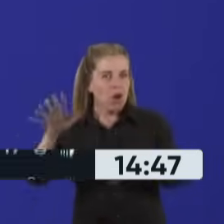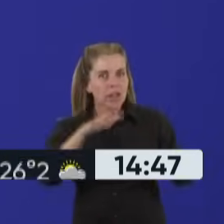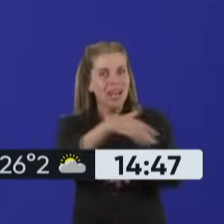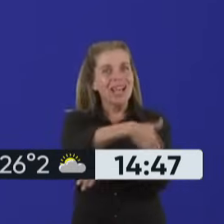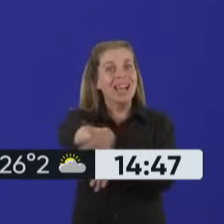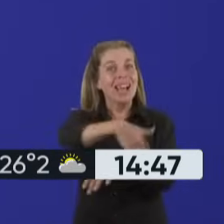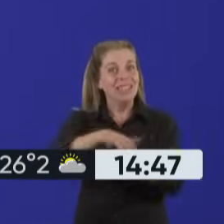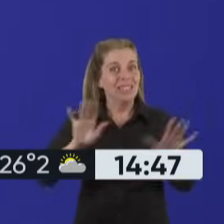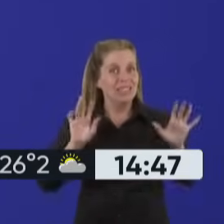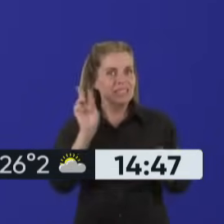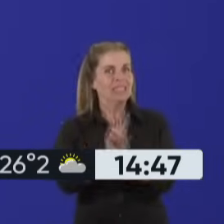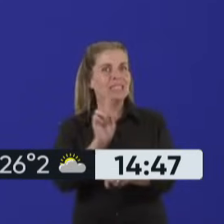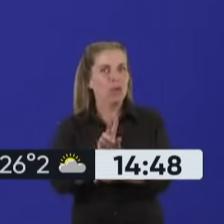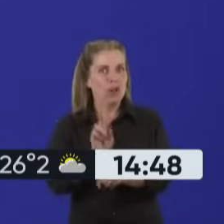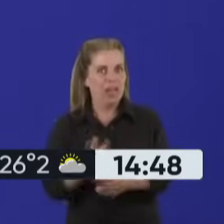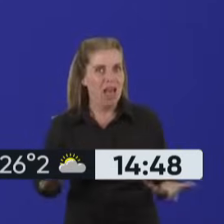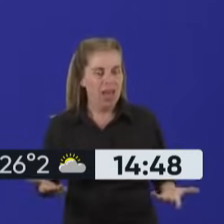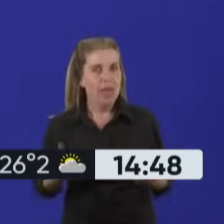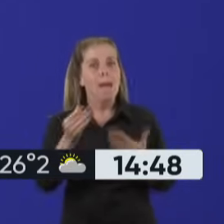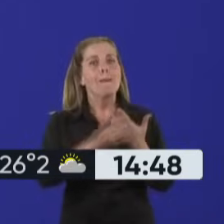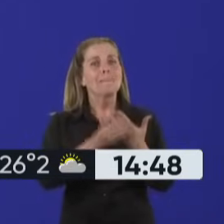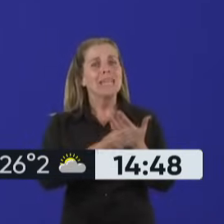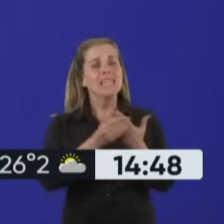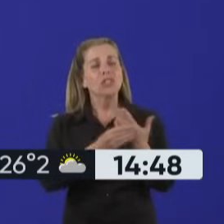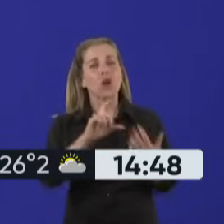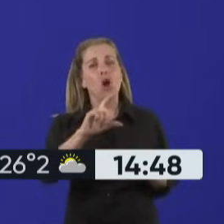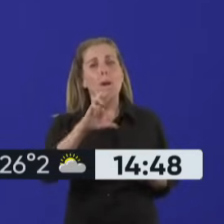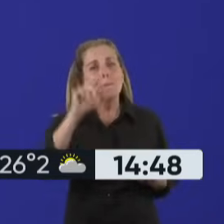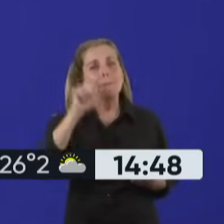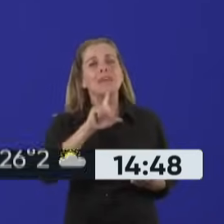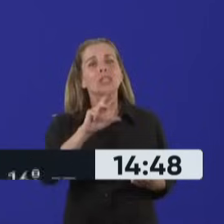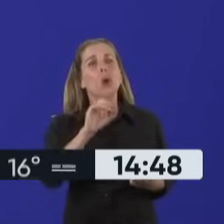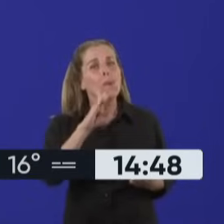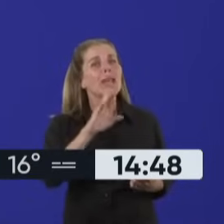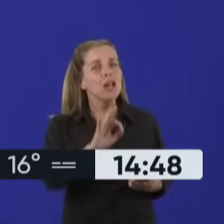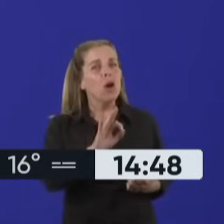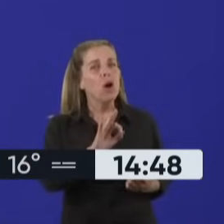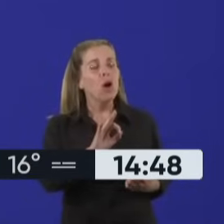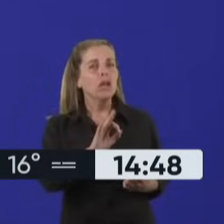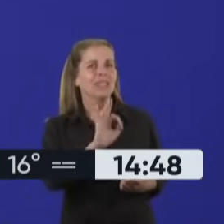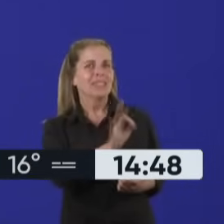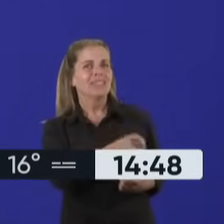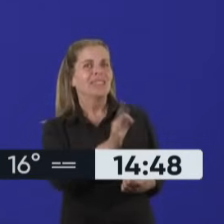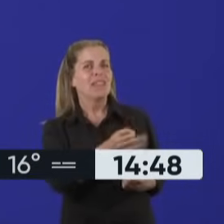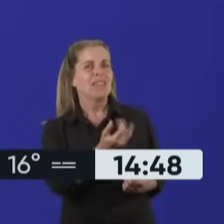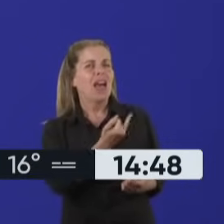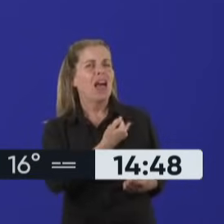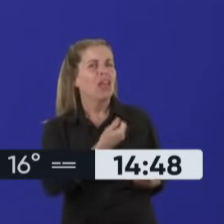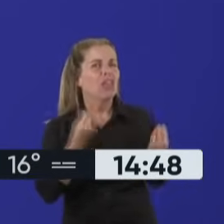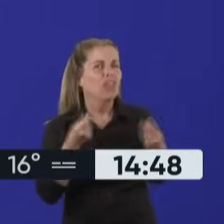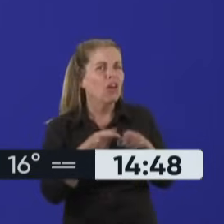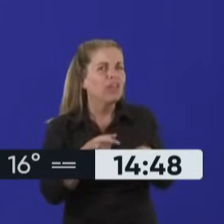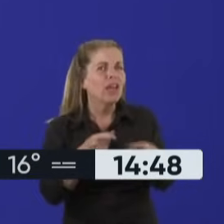Es decir, la ministra Petovelo había identificado el nexo, donde había que romper